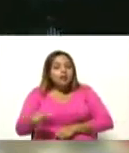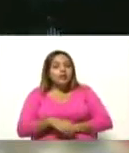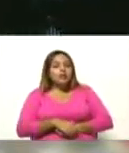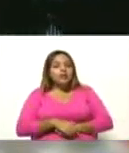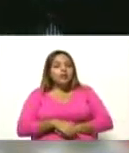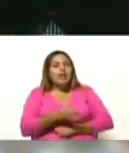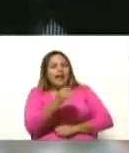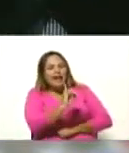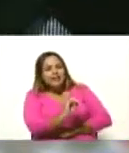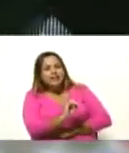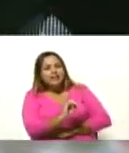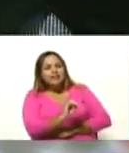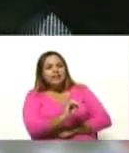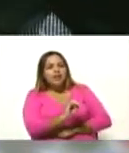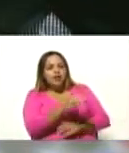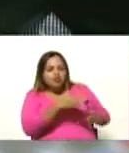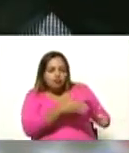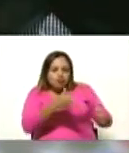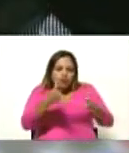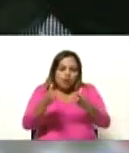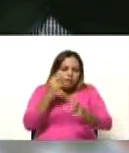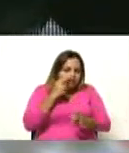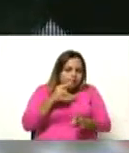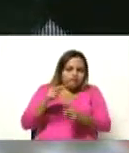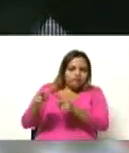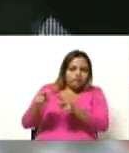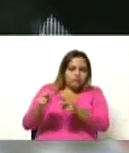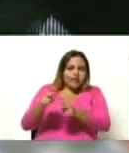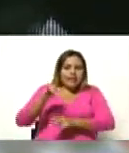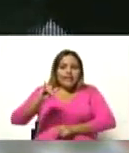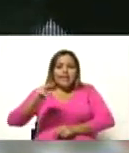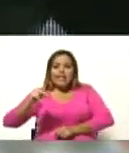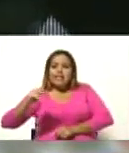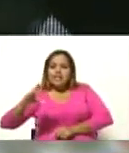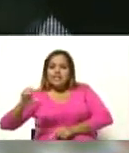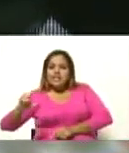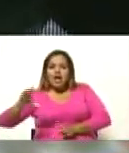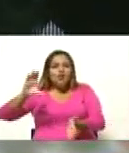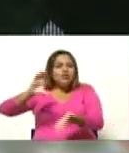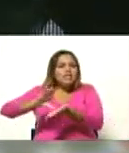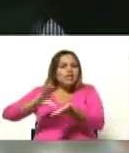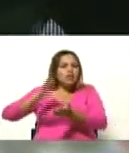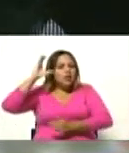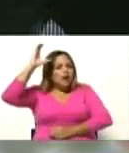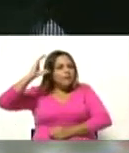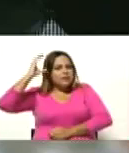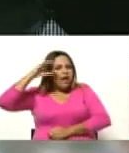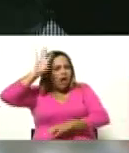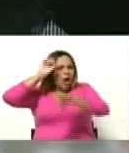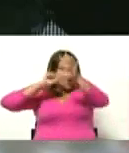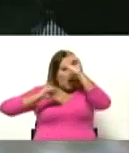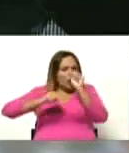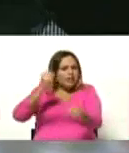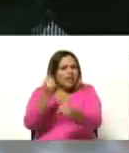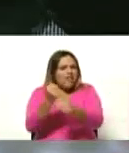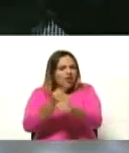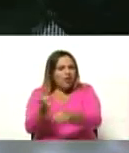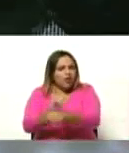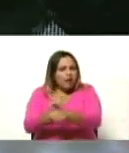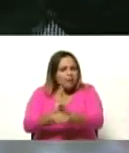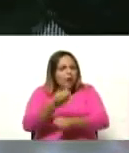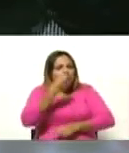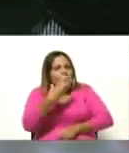está redirigiendo su mirada hacia el INSEE como un centro para capacitar en oficios rápidos de